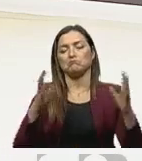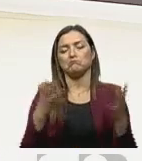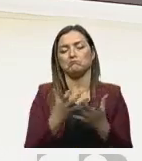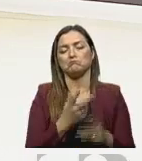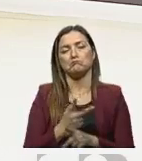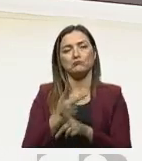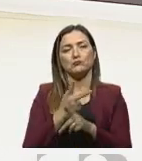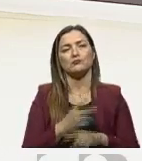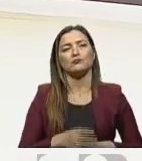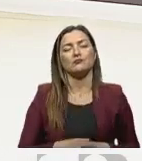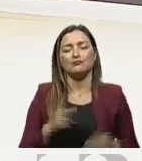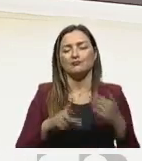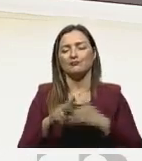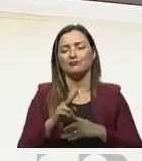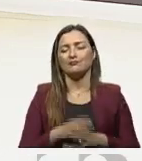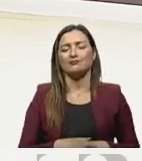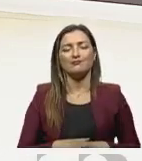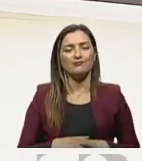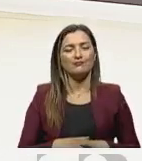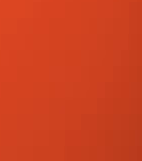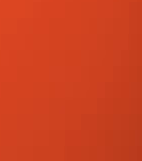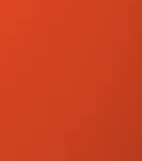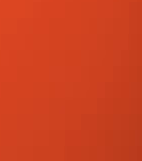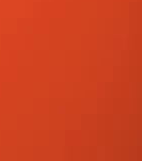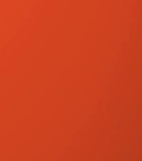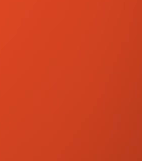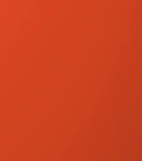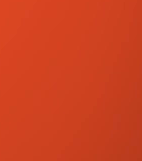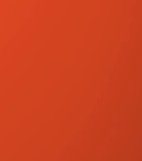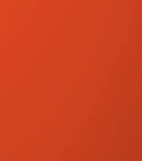y Hay que cuidarlo dicho esto hacemos una pausa volvemos enseguida